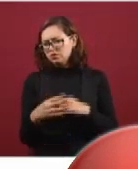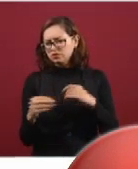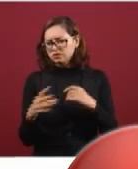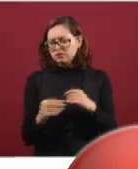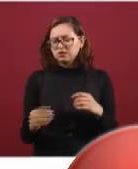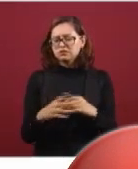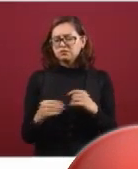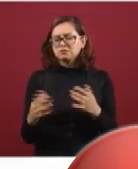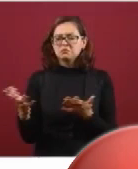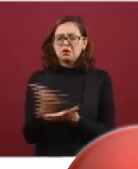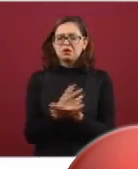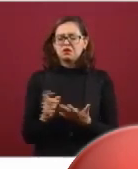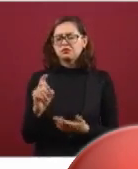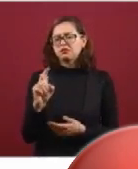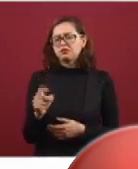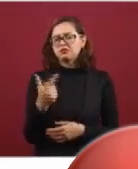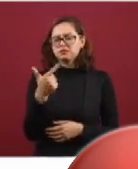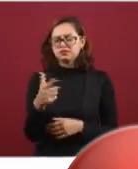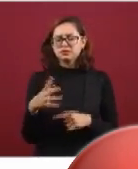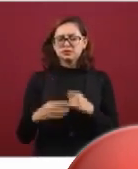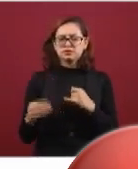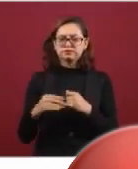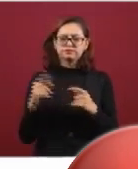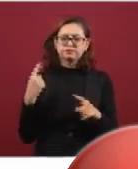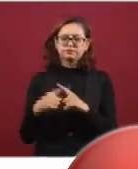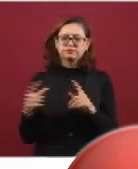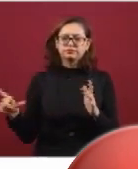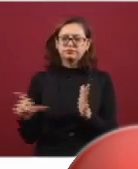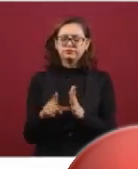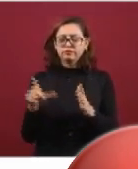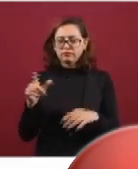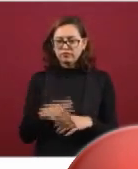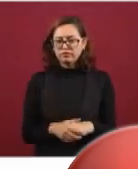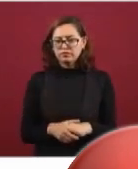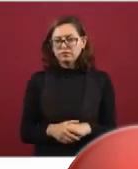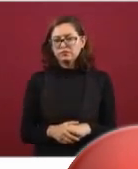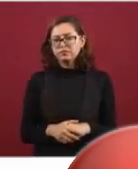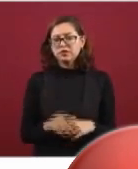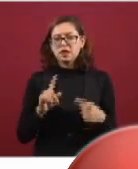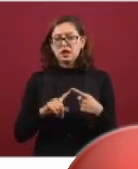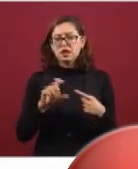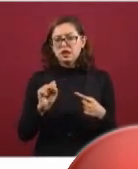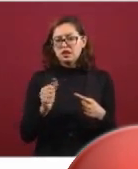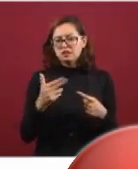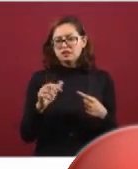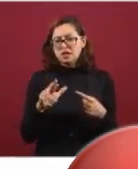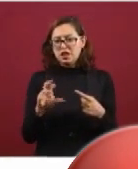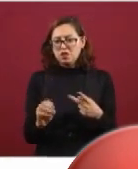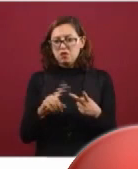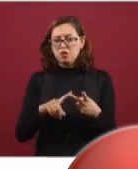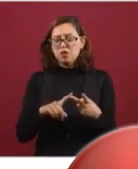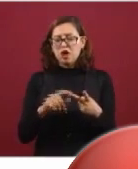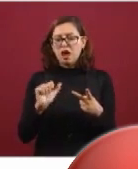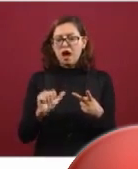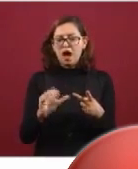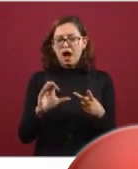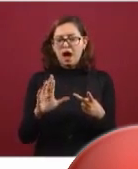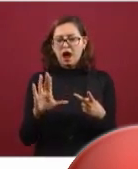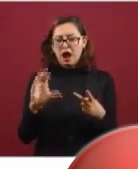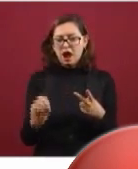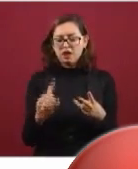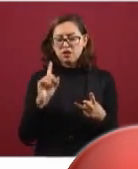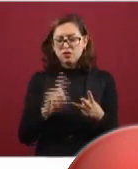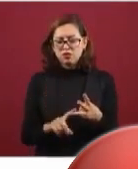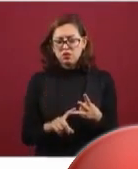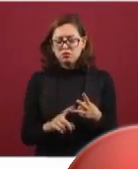37 centavos por litro. Lo vemos por marcas, Chevron, Repco y Arco, los más altos. Arco redujo su posición en esta